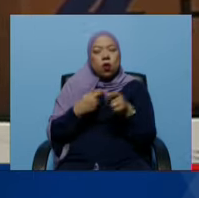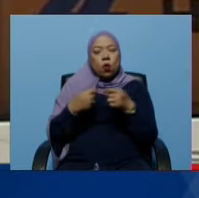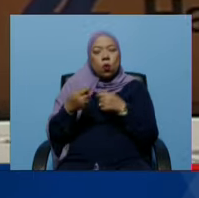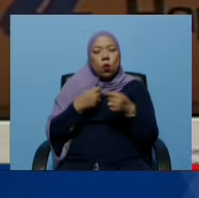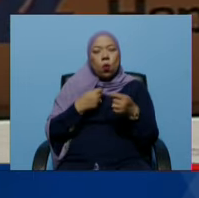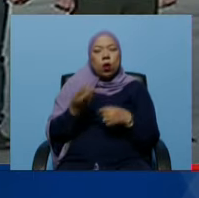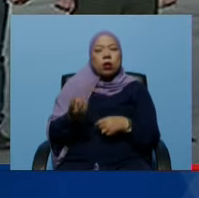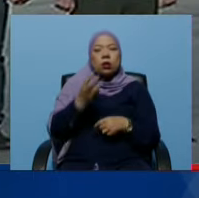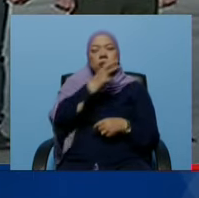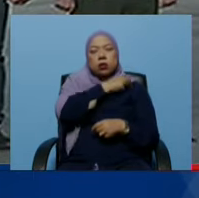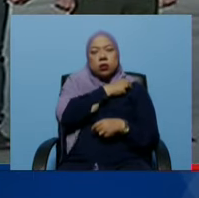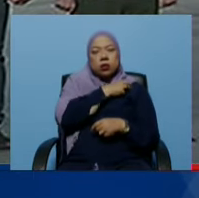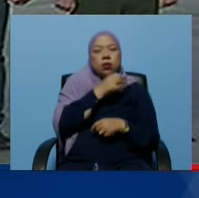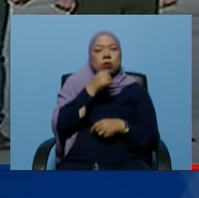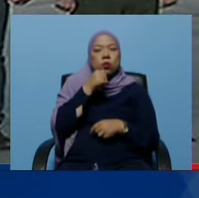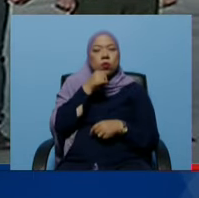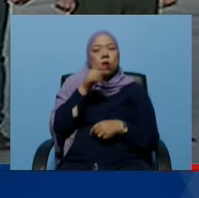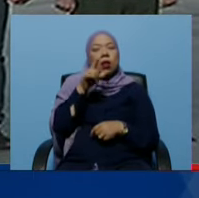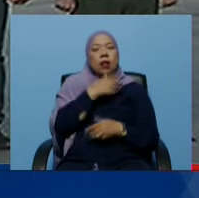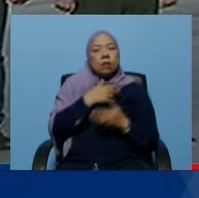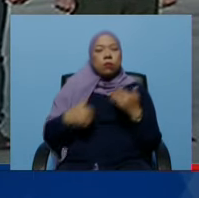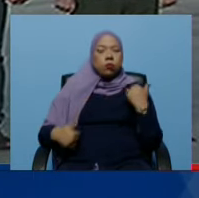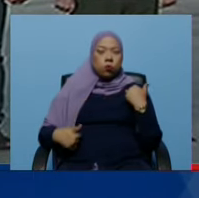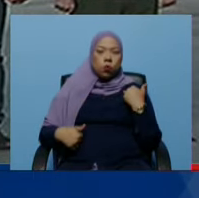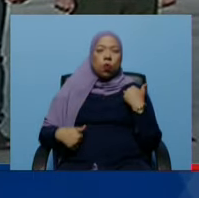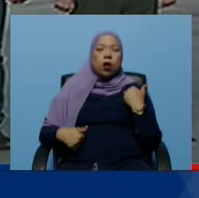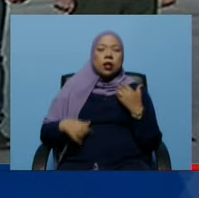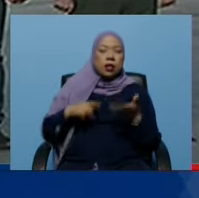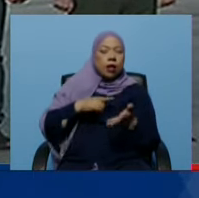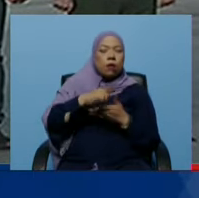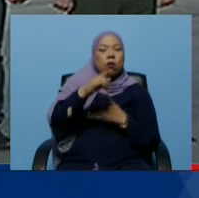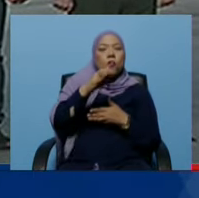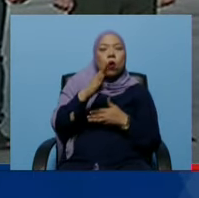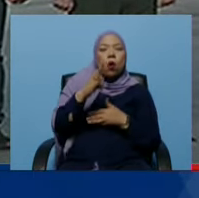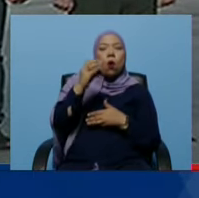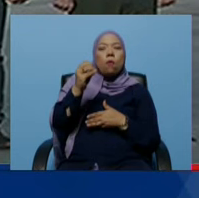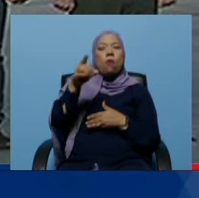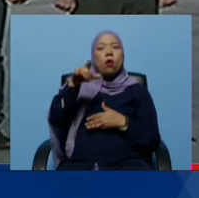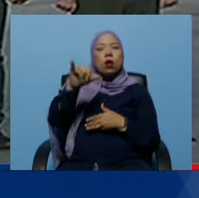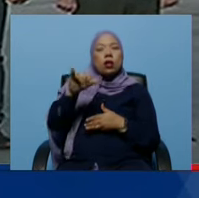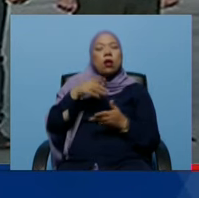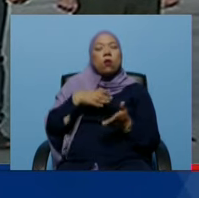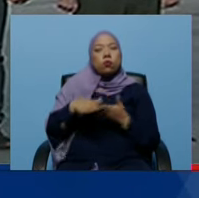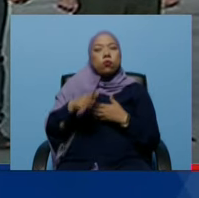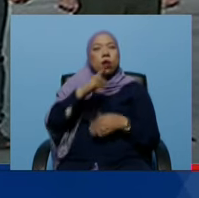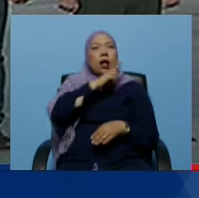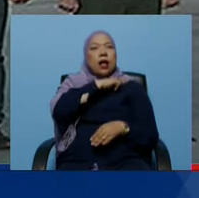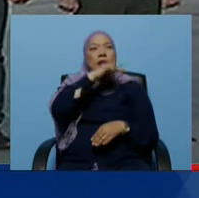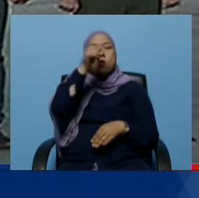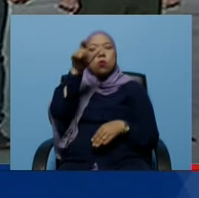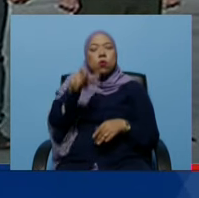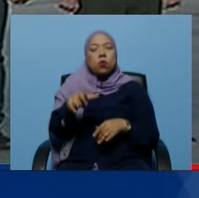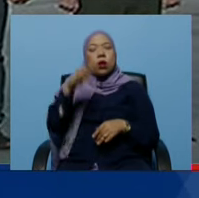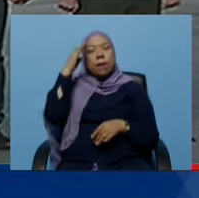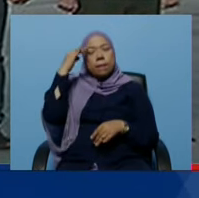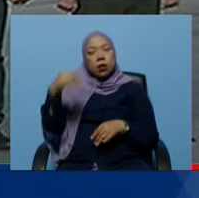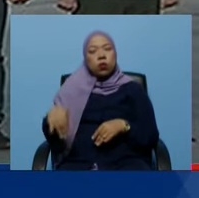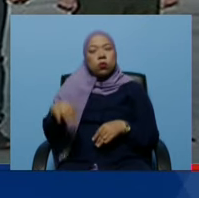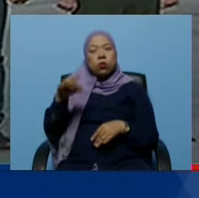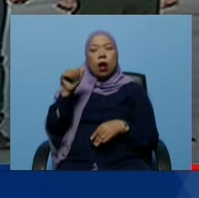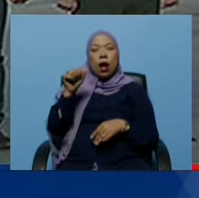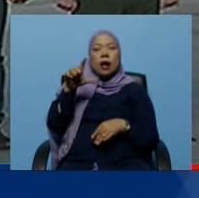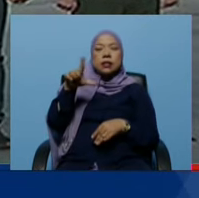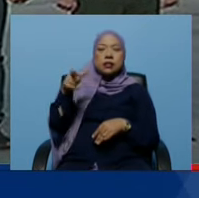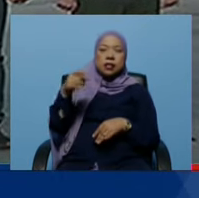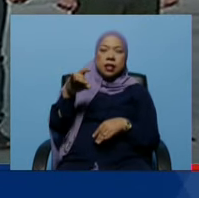contraalmirante Gómez Lares, presidente de Bolipuerto, el gerente general de la aduana, el comandante Alcides